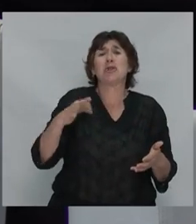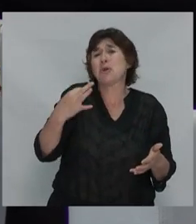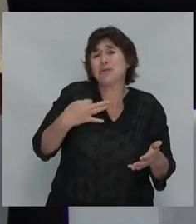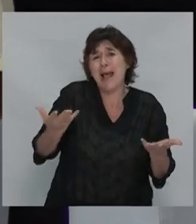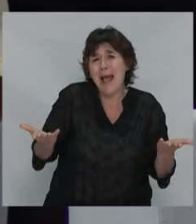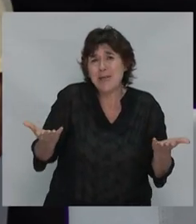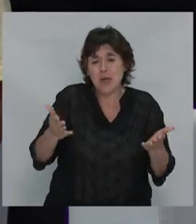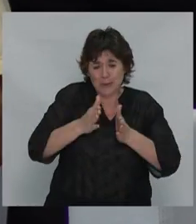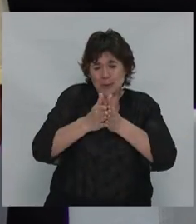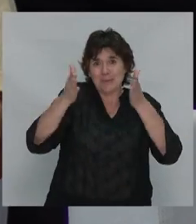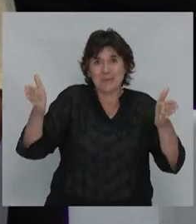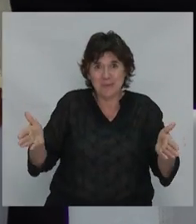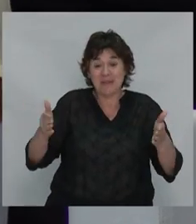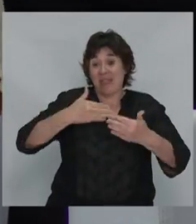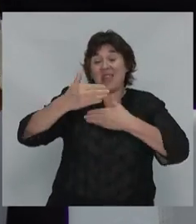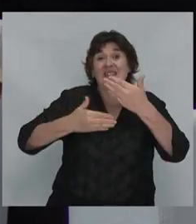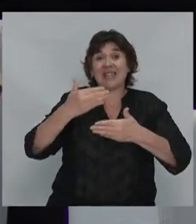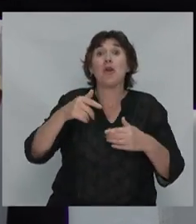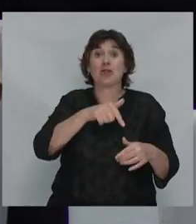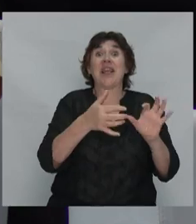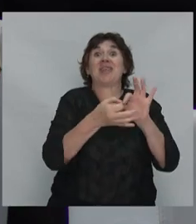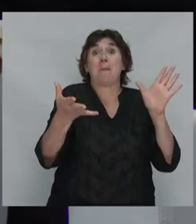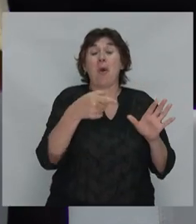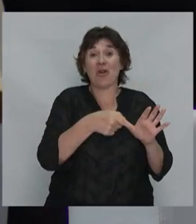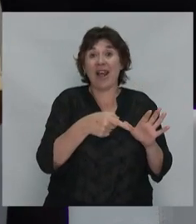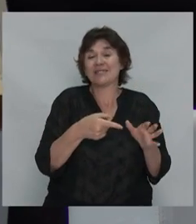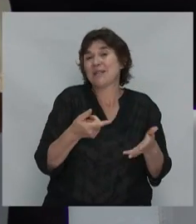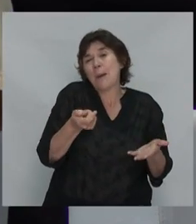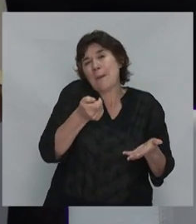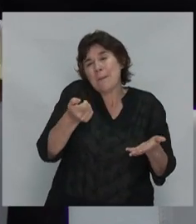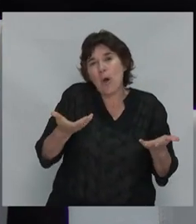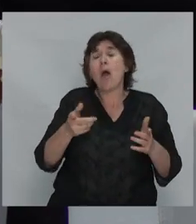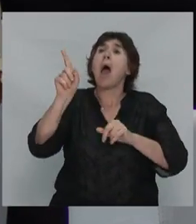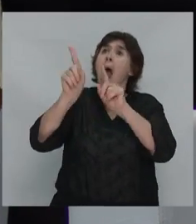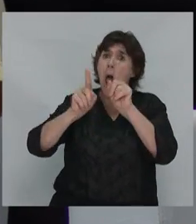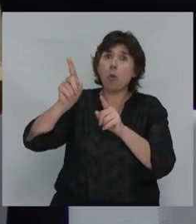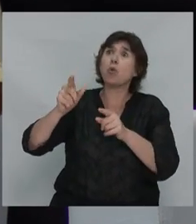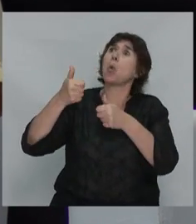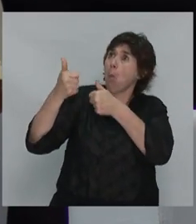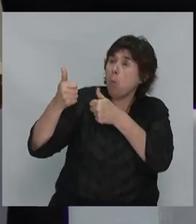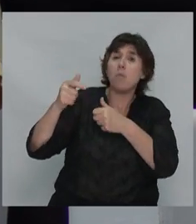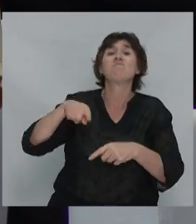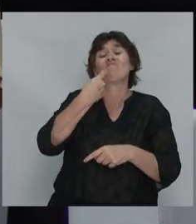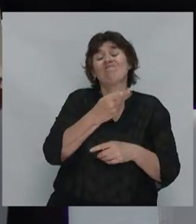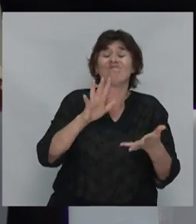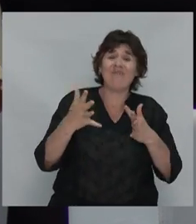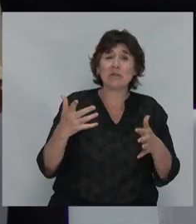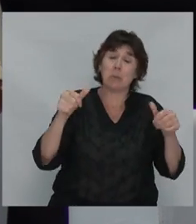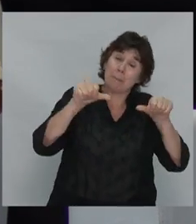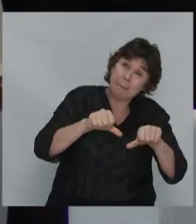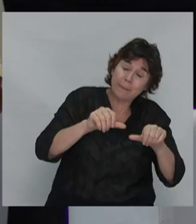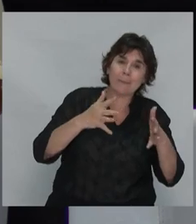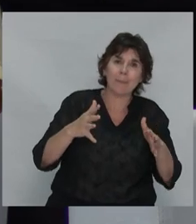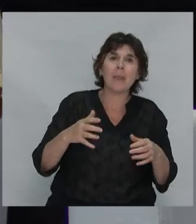la época moderna en el desarrollo democrático con algunos lugares con éxito con cierto no tanto pero digamos que él